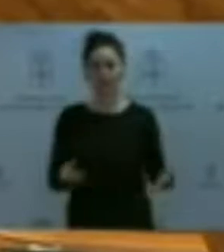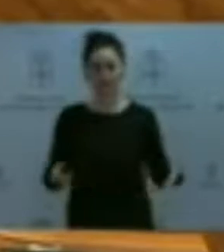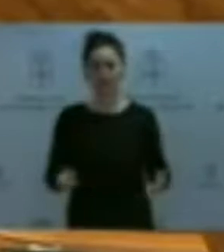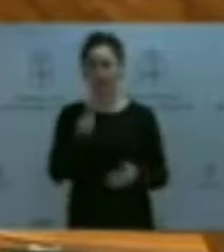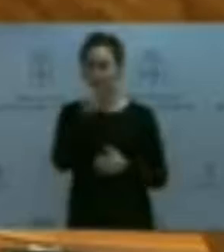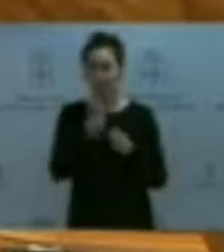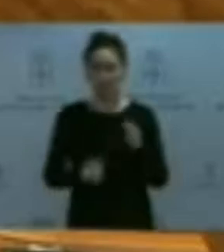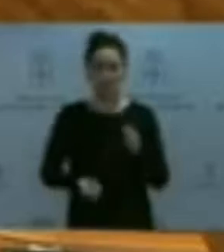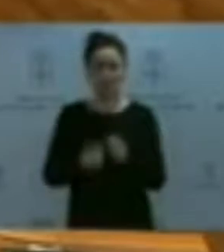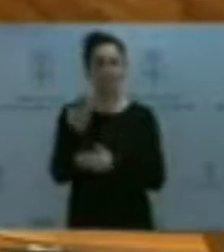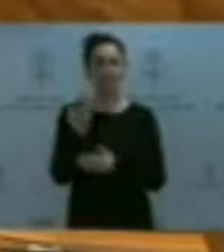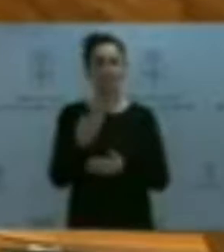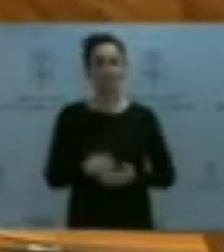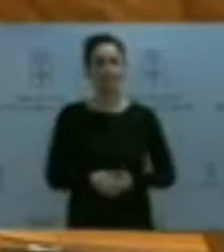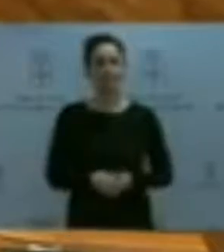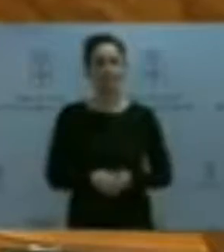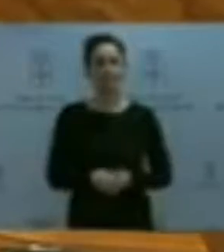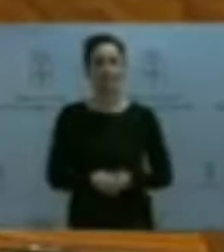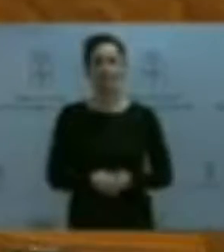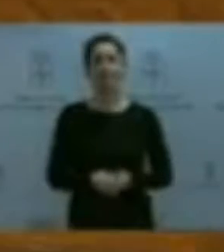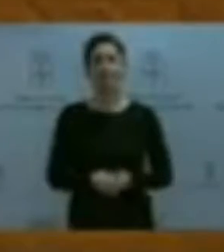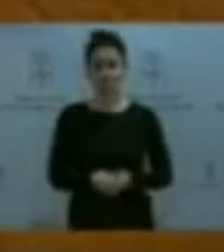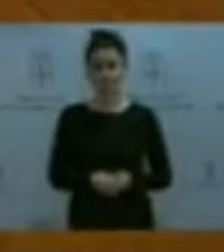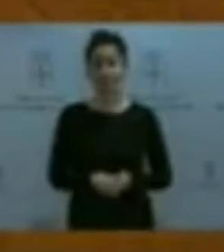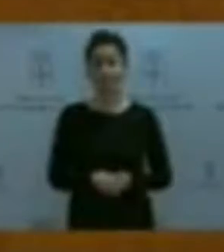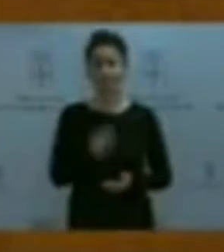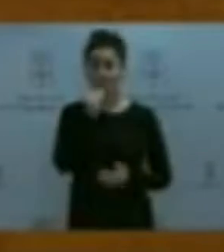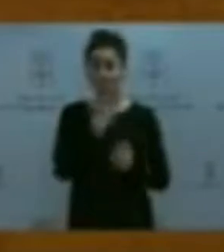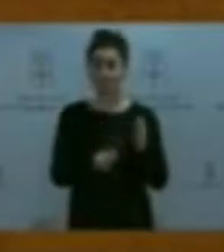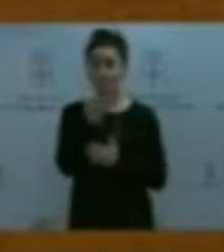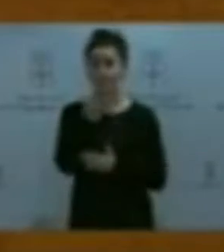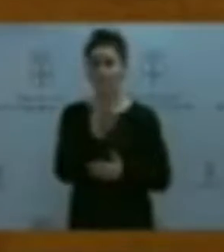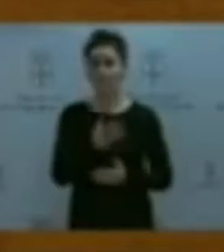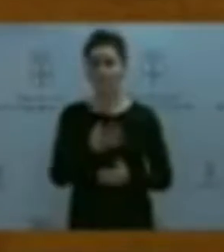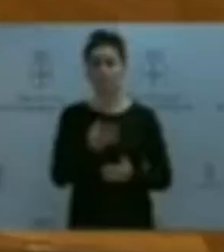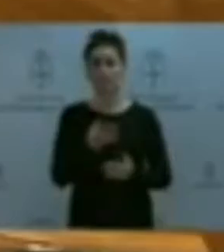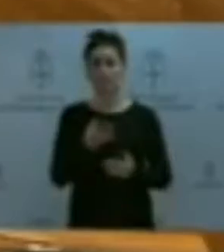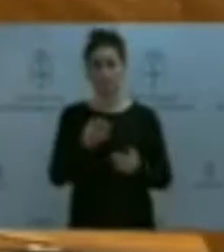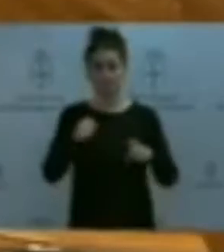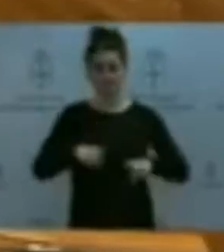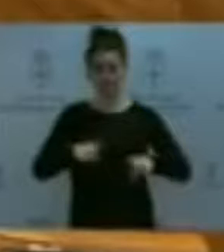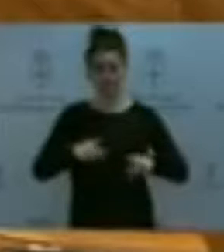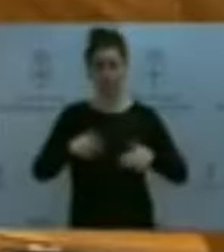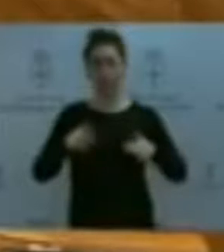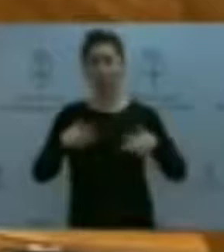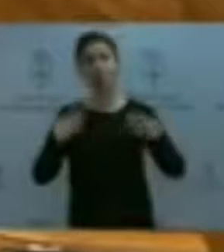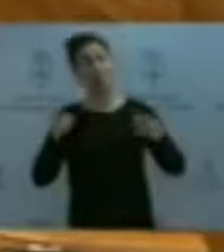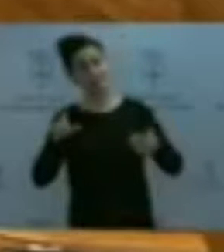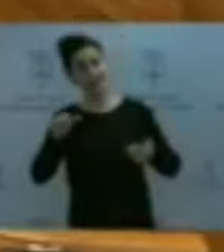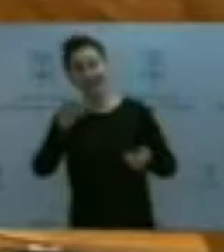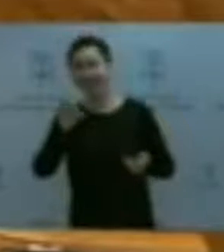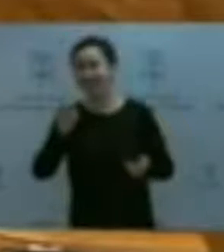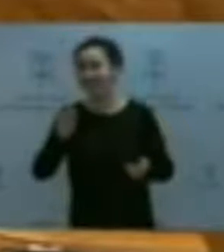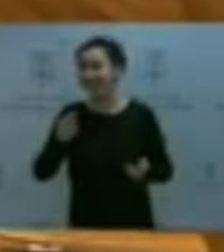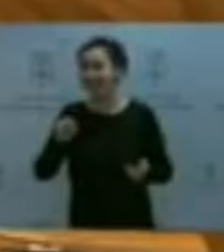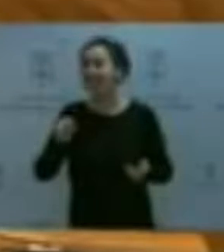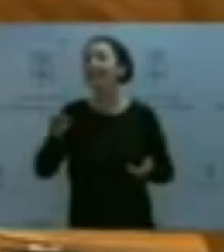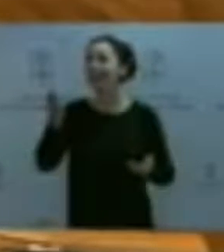Buenos días y además sorpresivos días. Buenos días, señor Lastra. La verdad es que, no, se lo